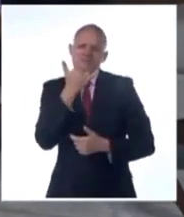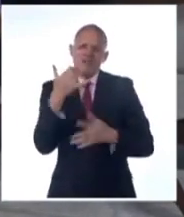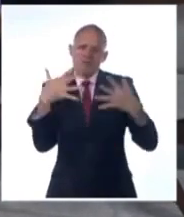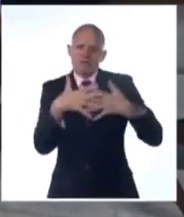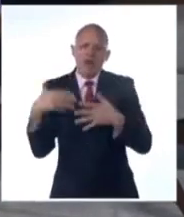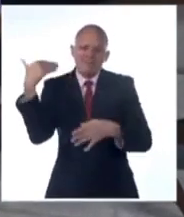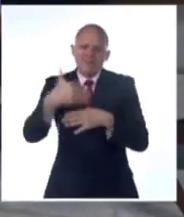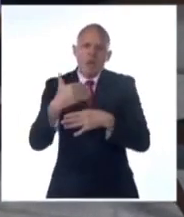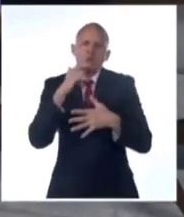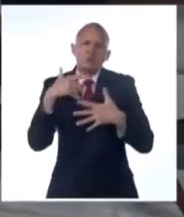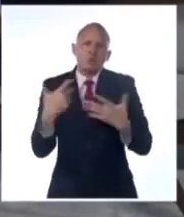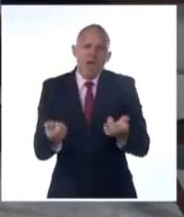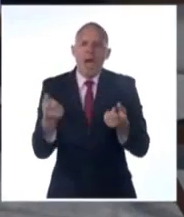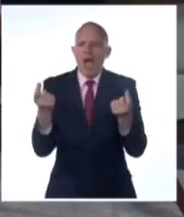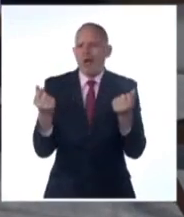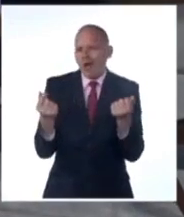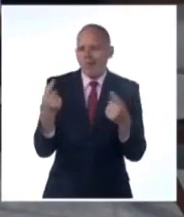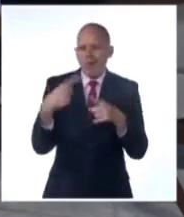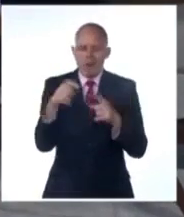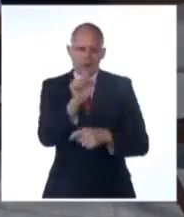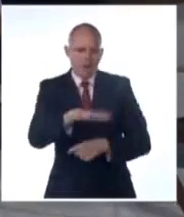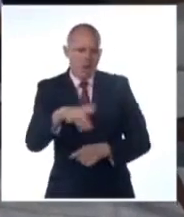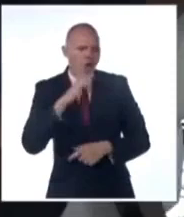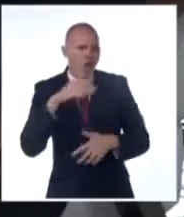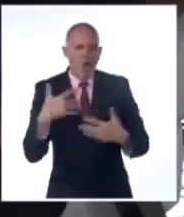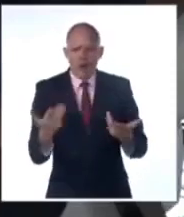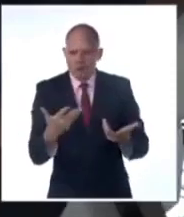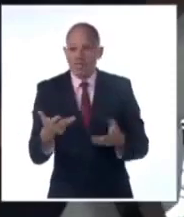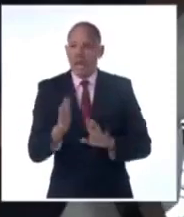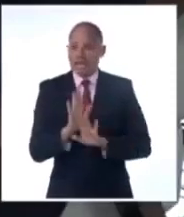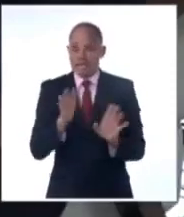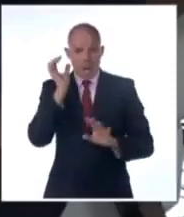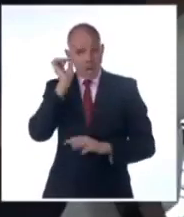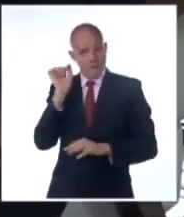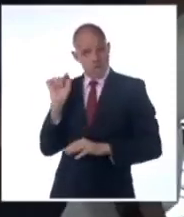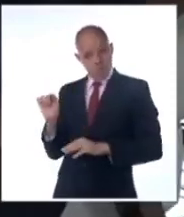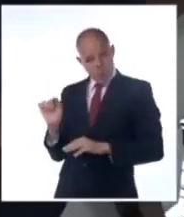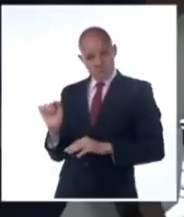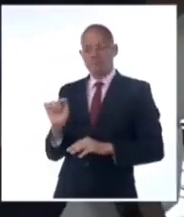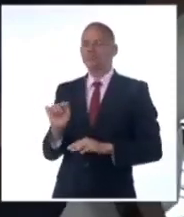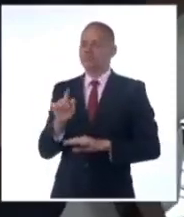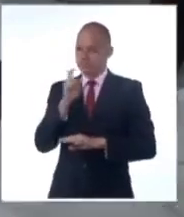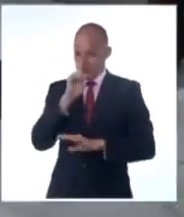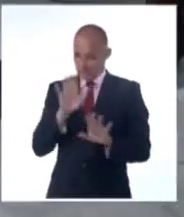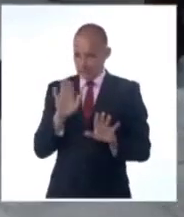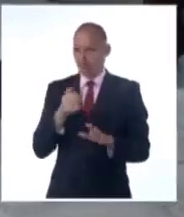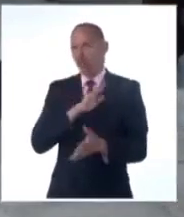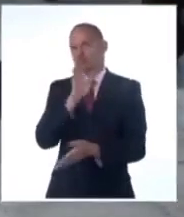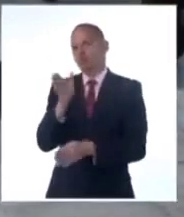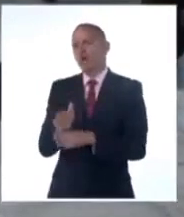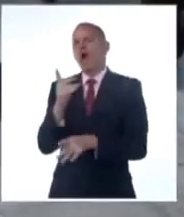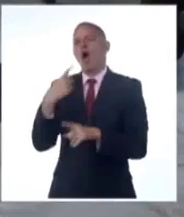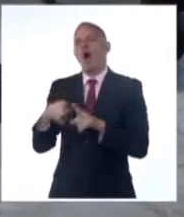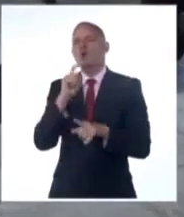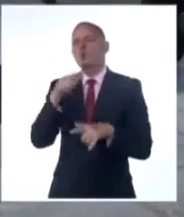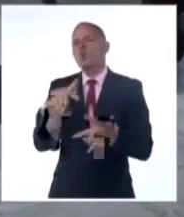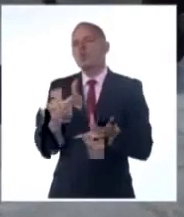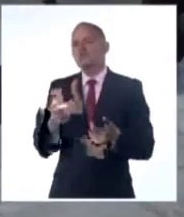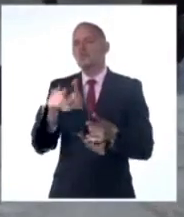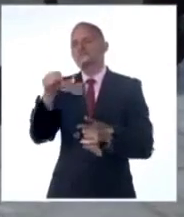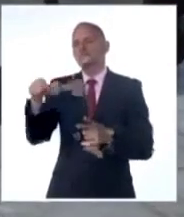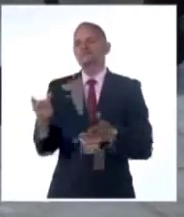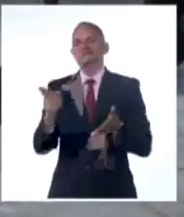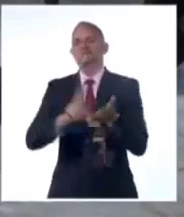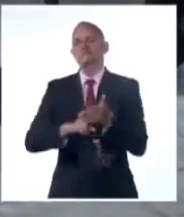diferentes sectores de la economía y la sociedad. La experta de la ONU sostuvo además intercambios con representantes de la sociedad civil